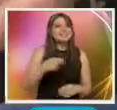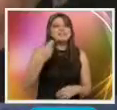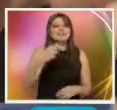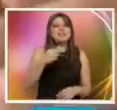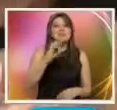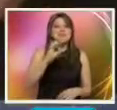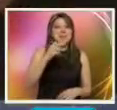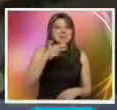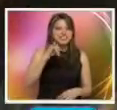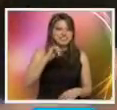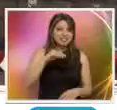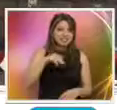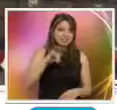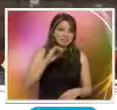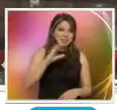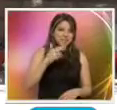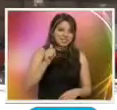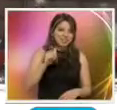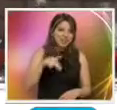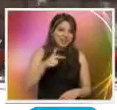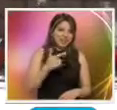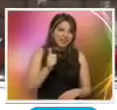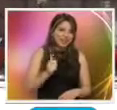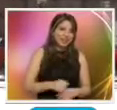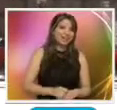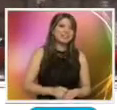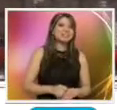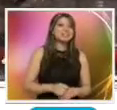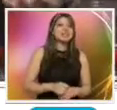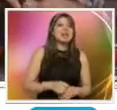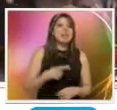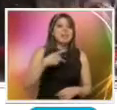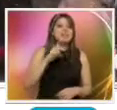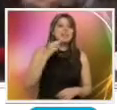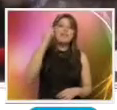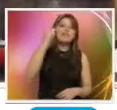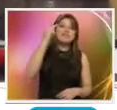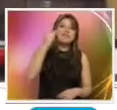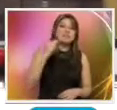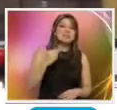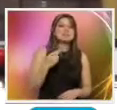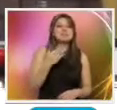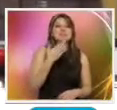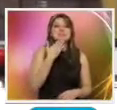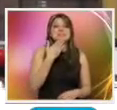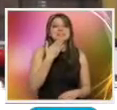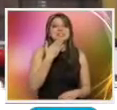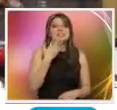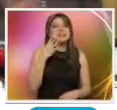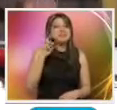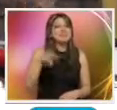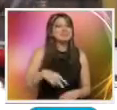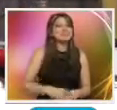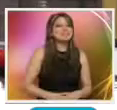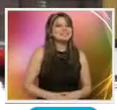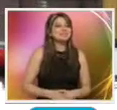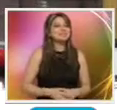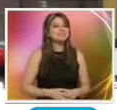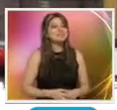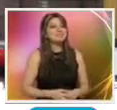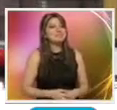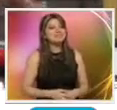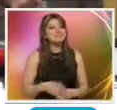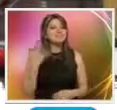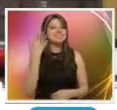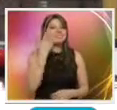y representativo de Baja California Sur, Claro. no lo había escuchado, pero bueno, famoso y sobre todo